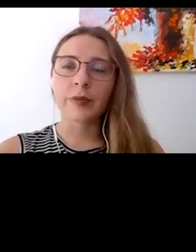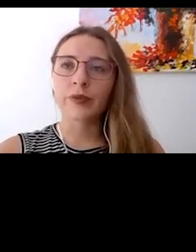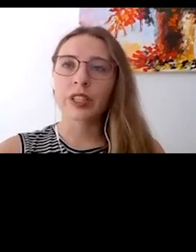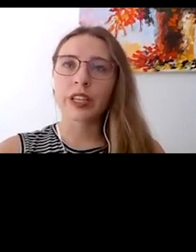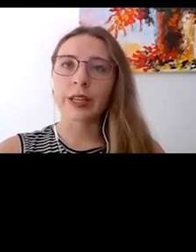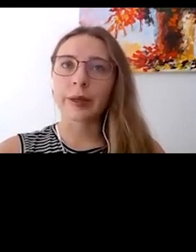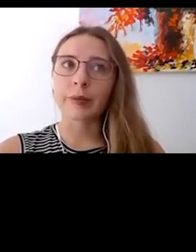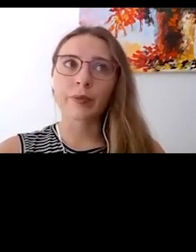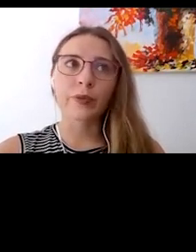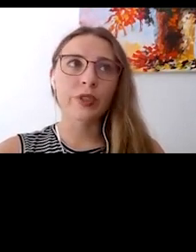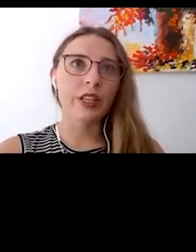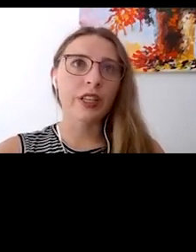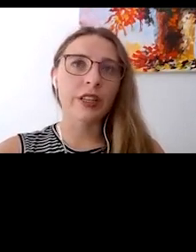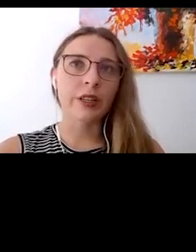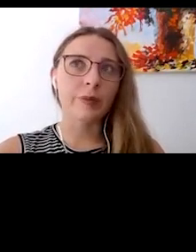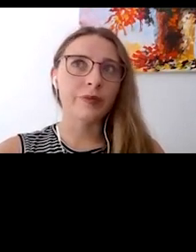decir, que